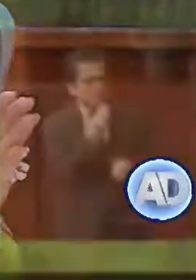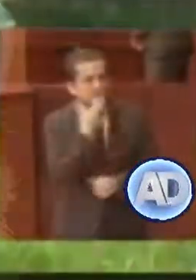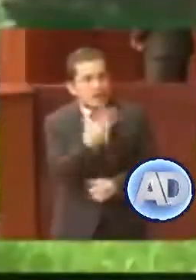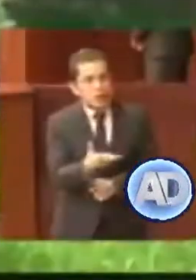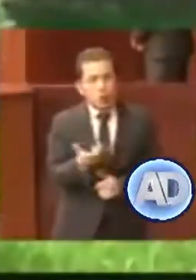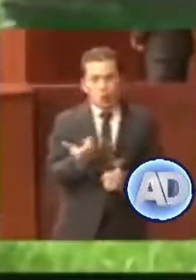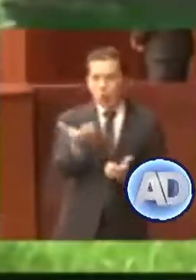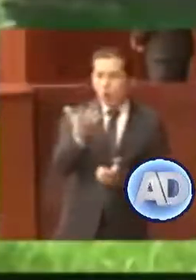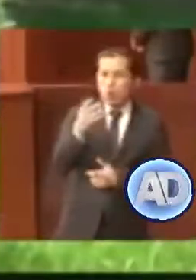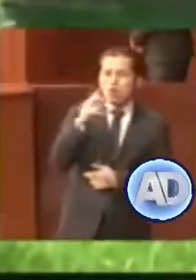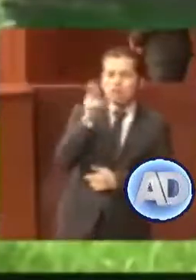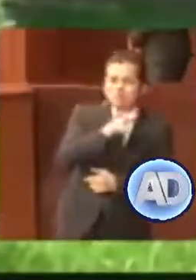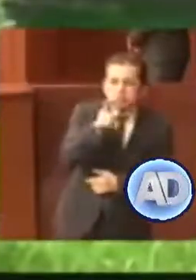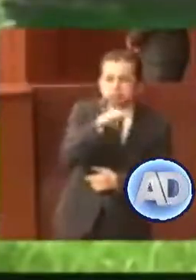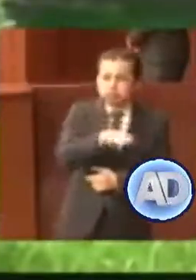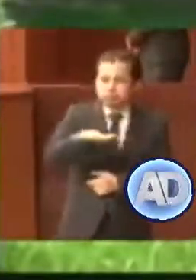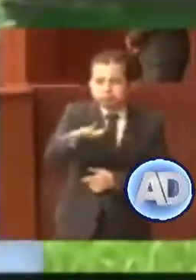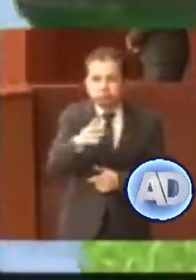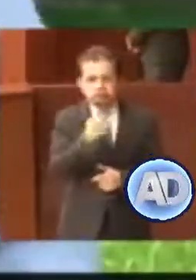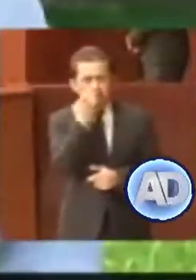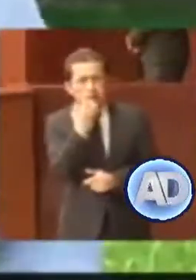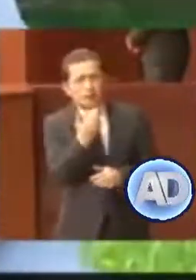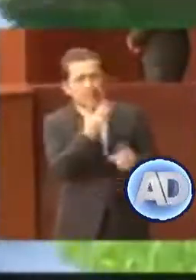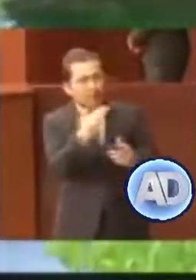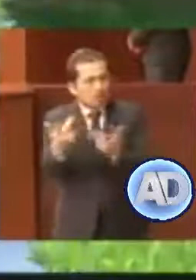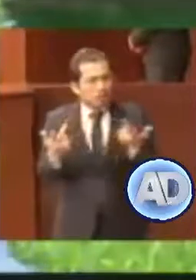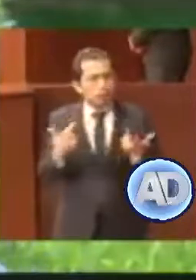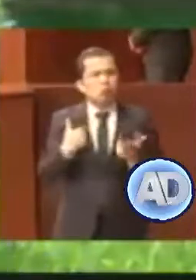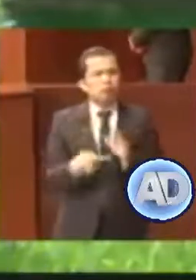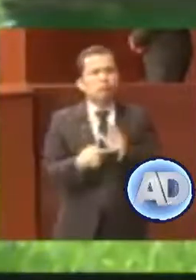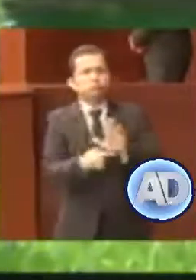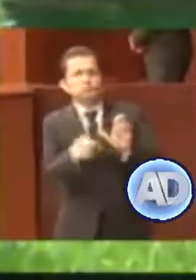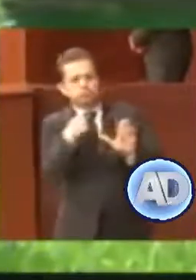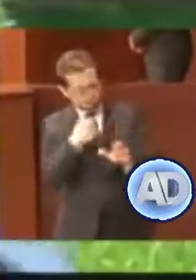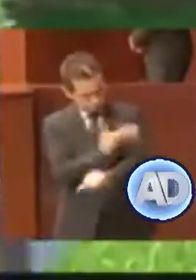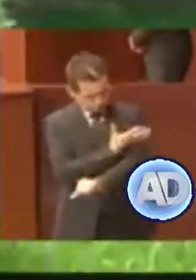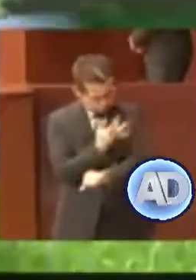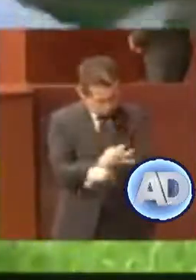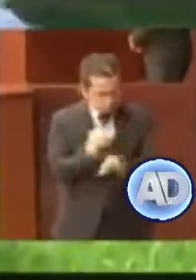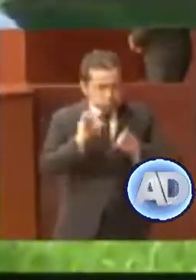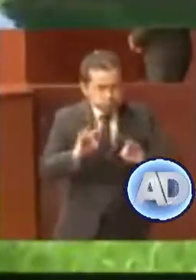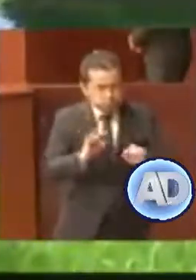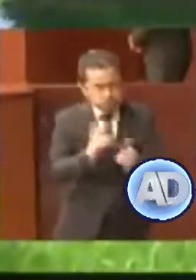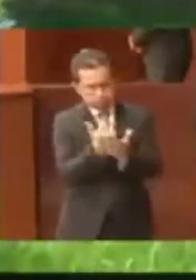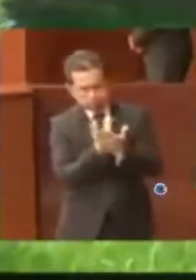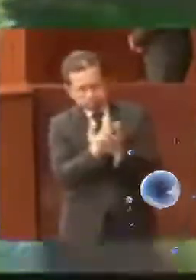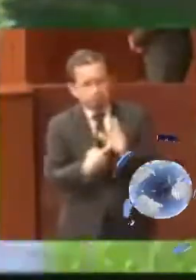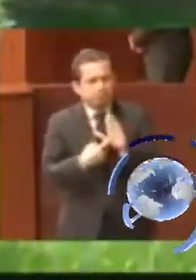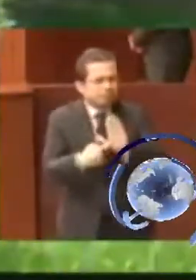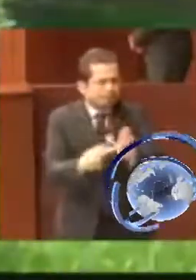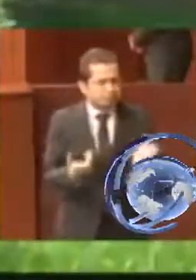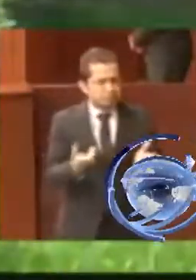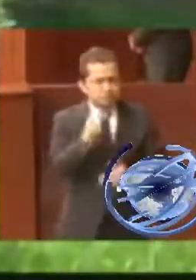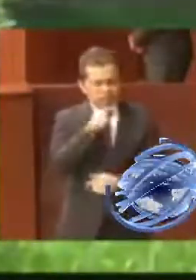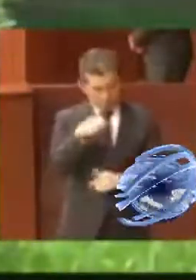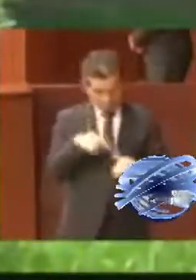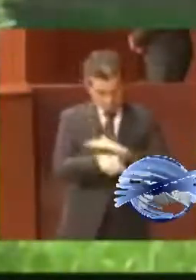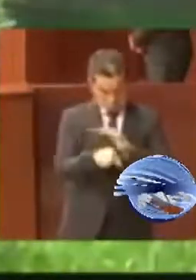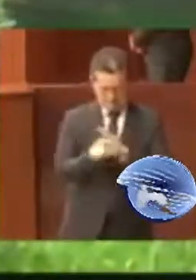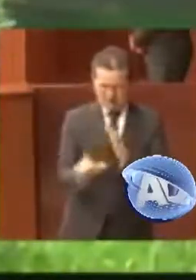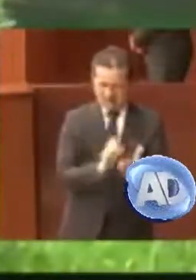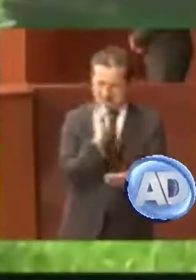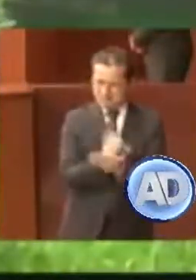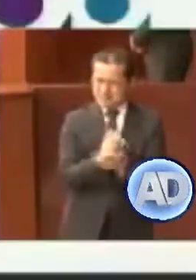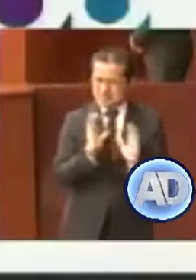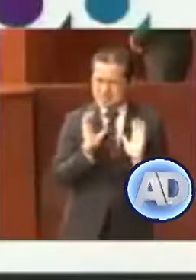veraz. Al resolver el primer procedimiento especial sancionador de 2019, la Sala Regional Especializada también impuso